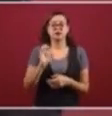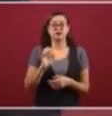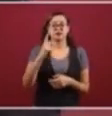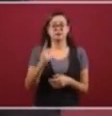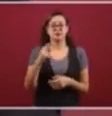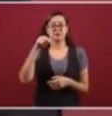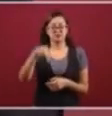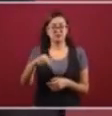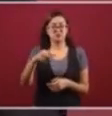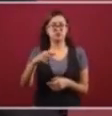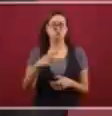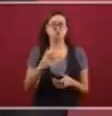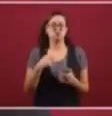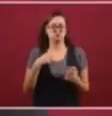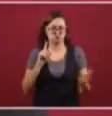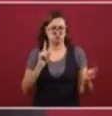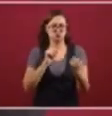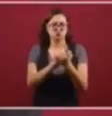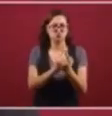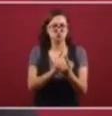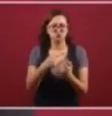siendo presidente electo,